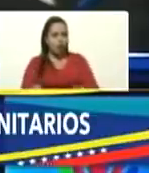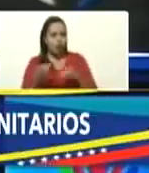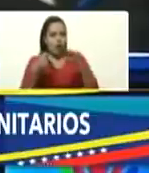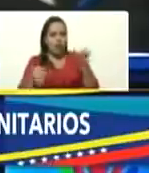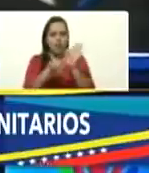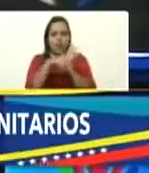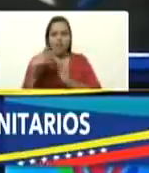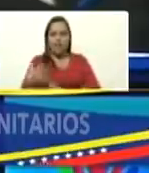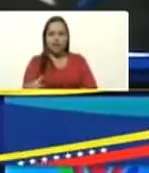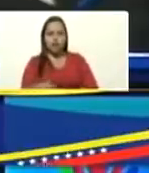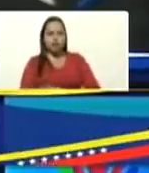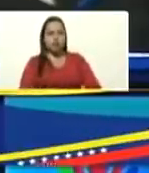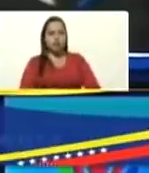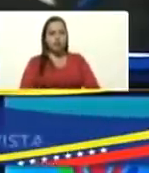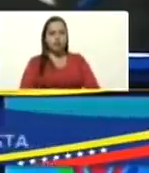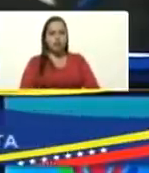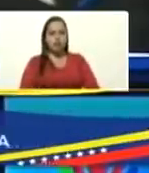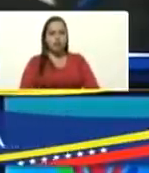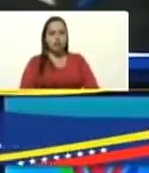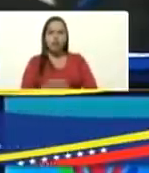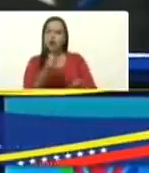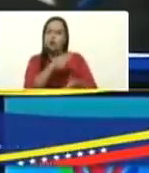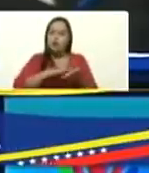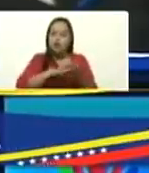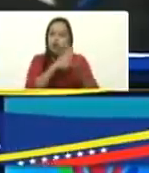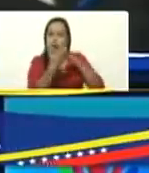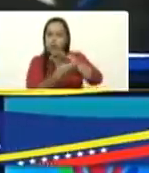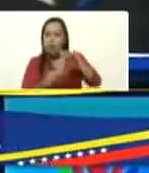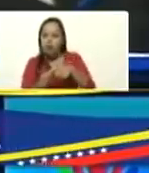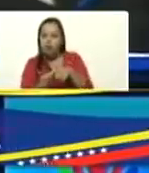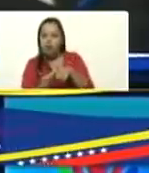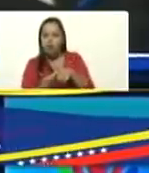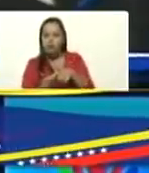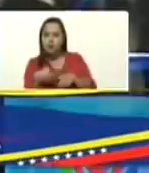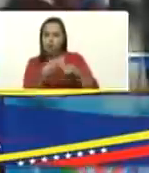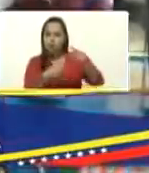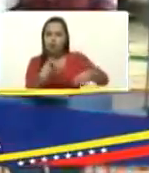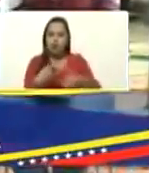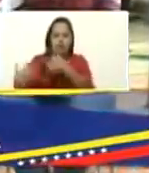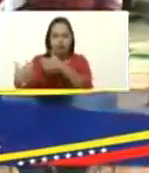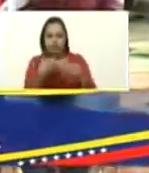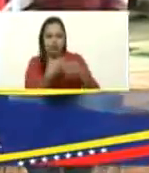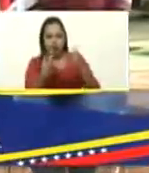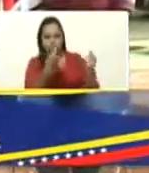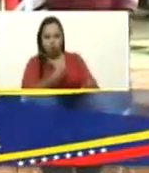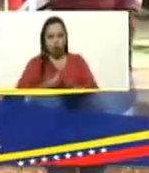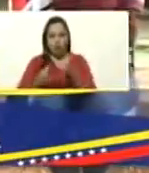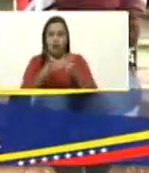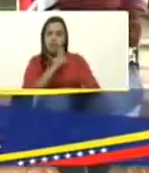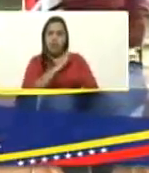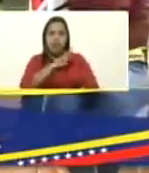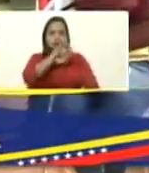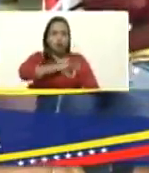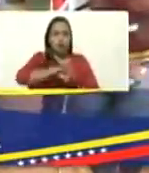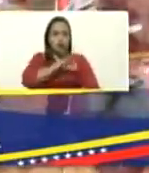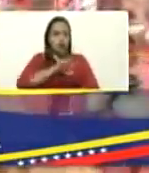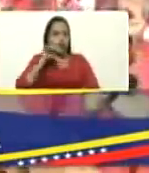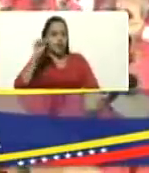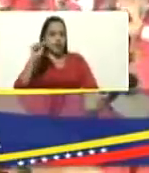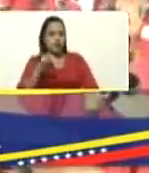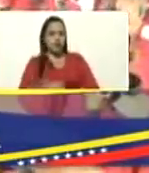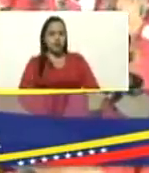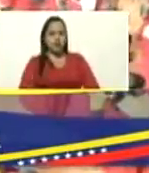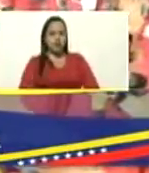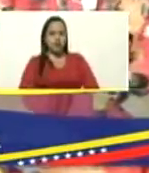de los derechos, para curar las heridas de la guerra económica, y para tener una sociedad